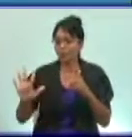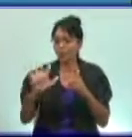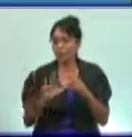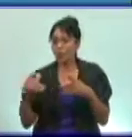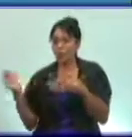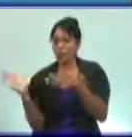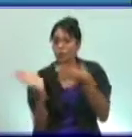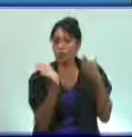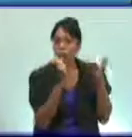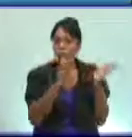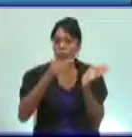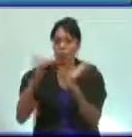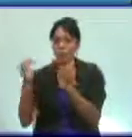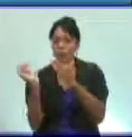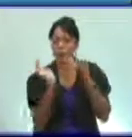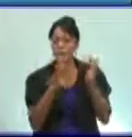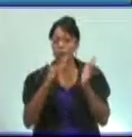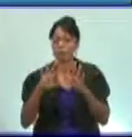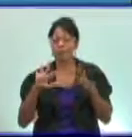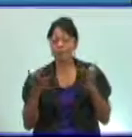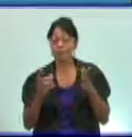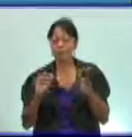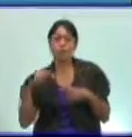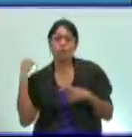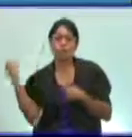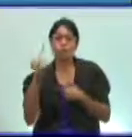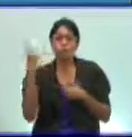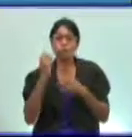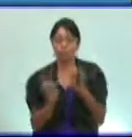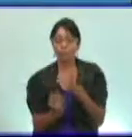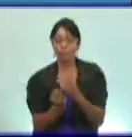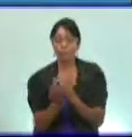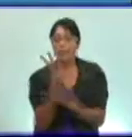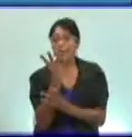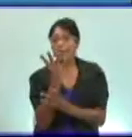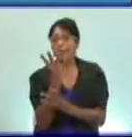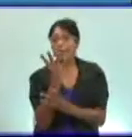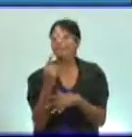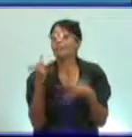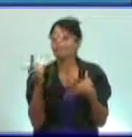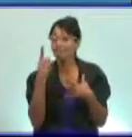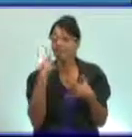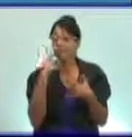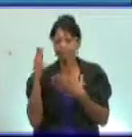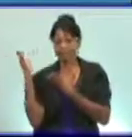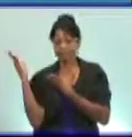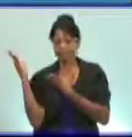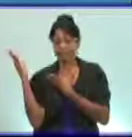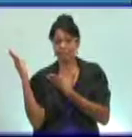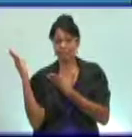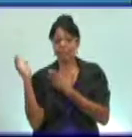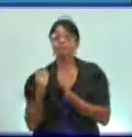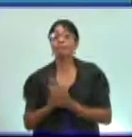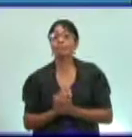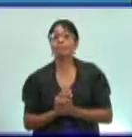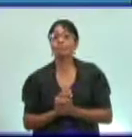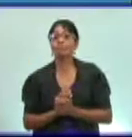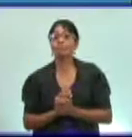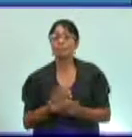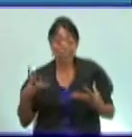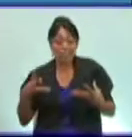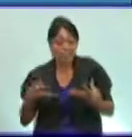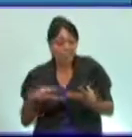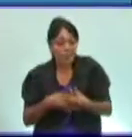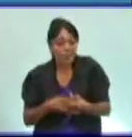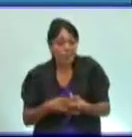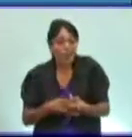formar un ciclón, para formarse un ciclón tropical o un huracán, como estamos viendo en pantalla, tienen que estar relacionados o